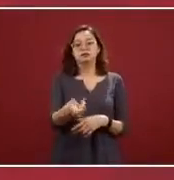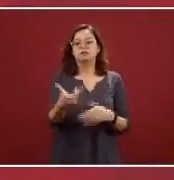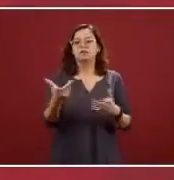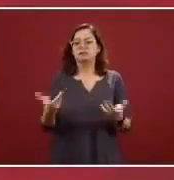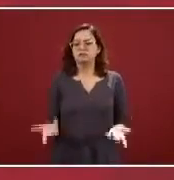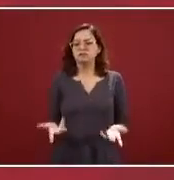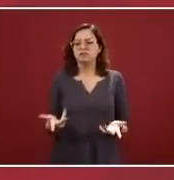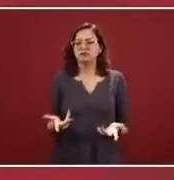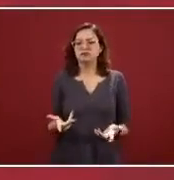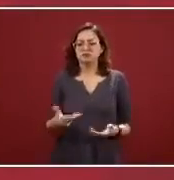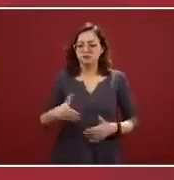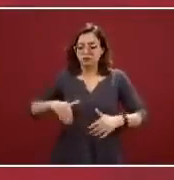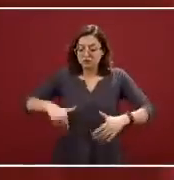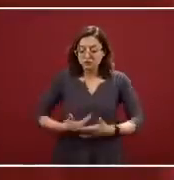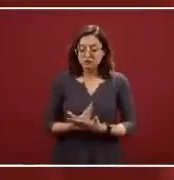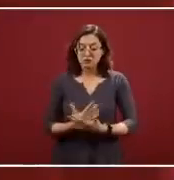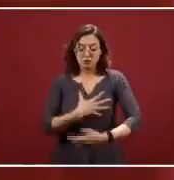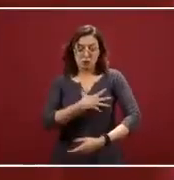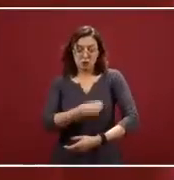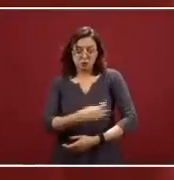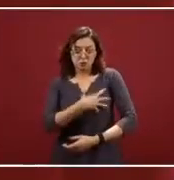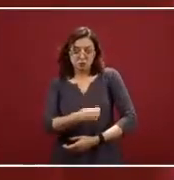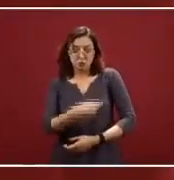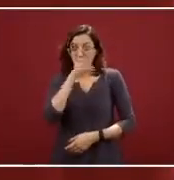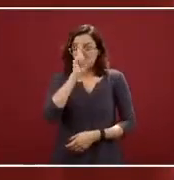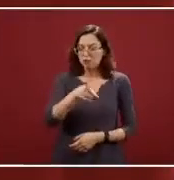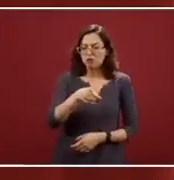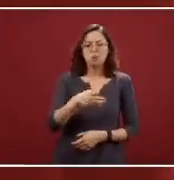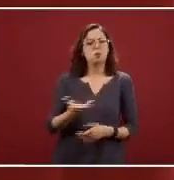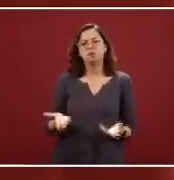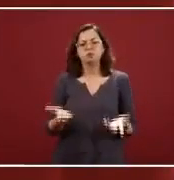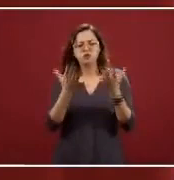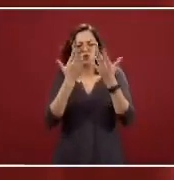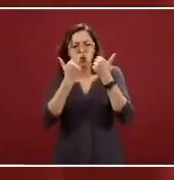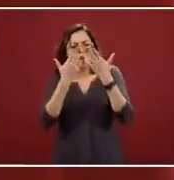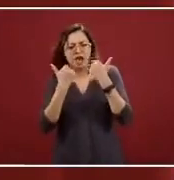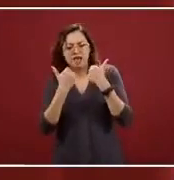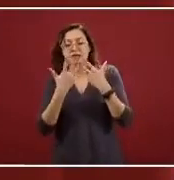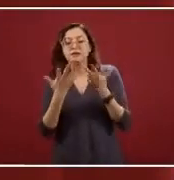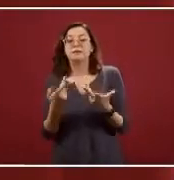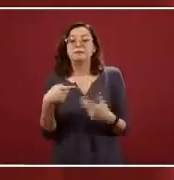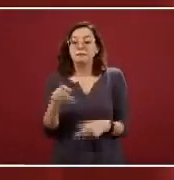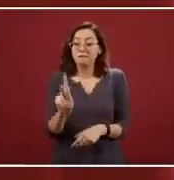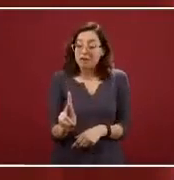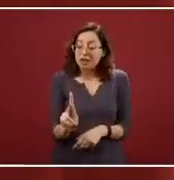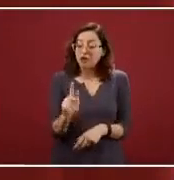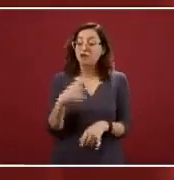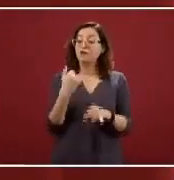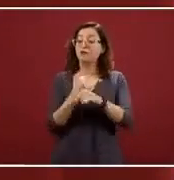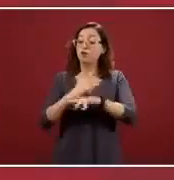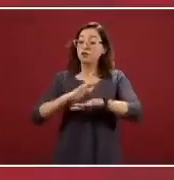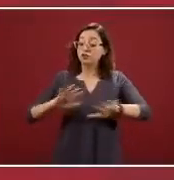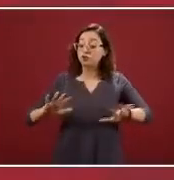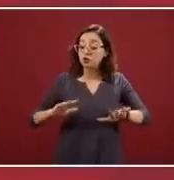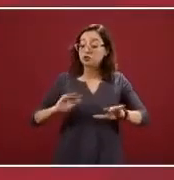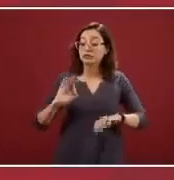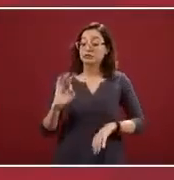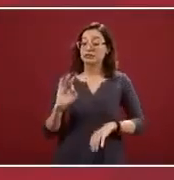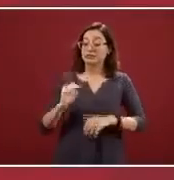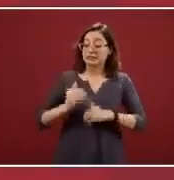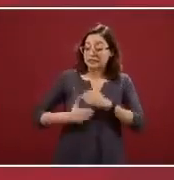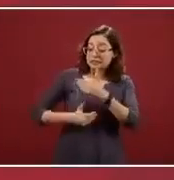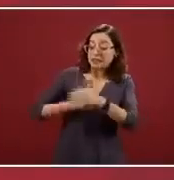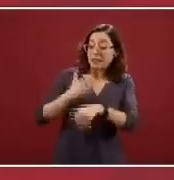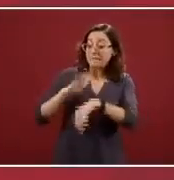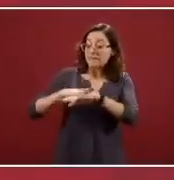de la lactancia materna como tal. Sin embargo, hay que recordar que esta información, en la medida que se vayan realizando